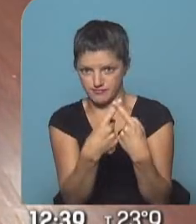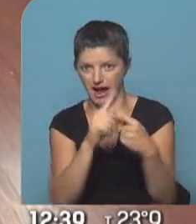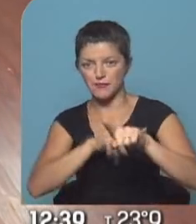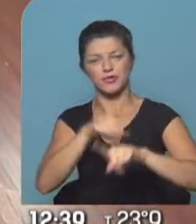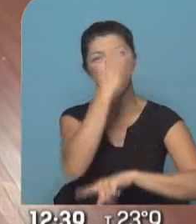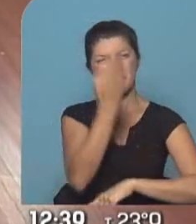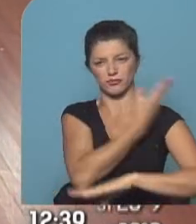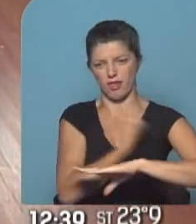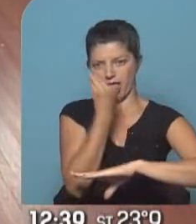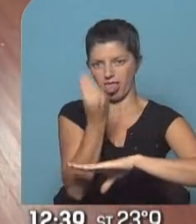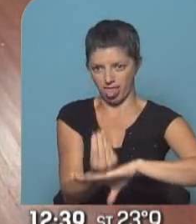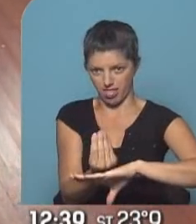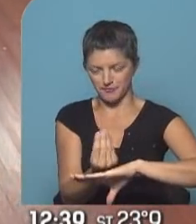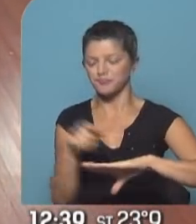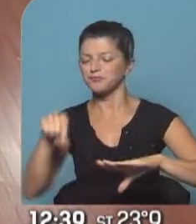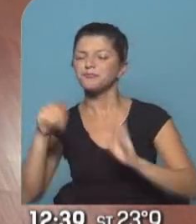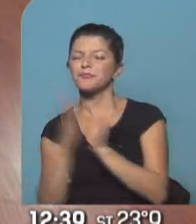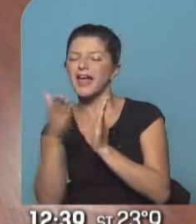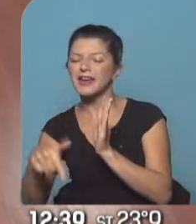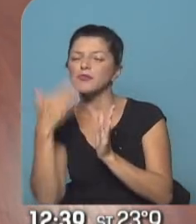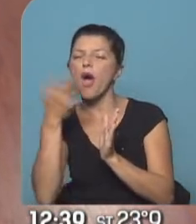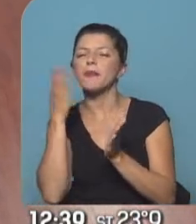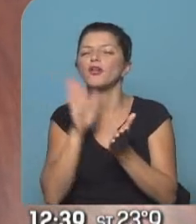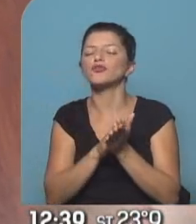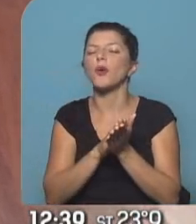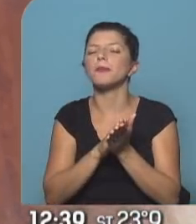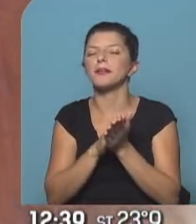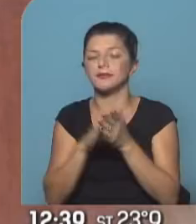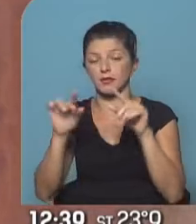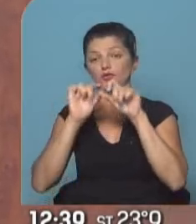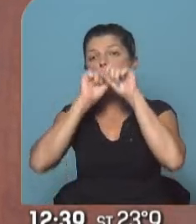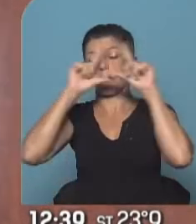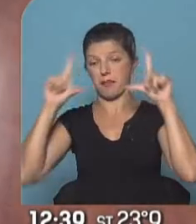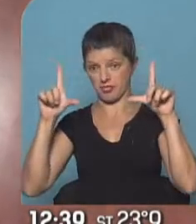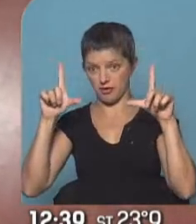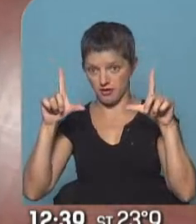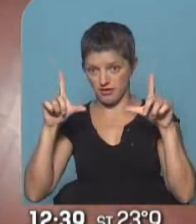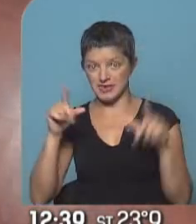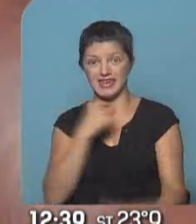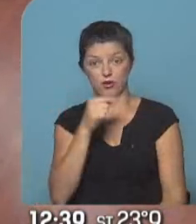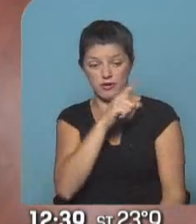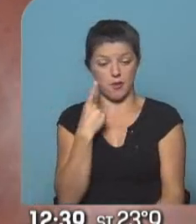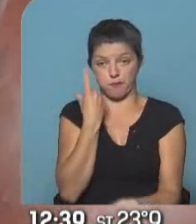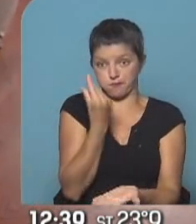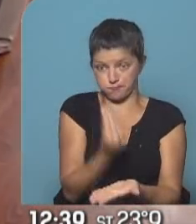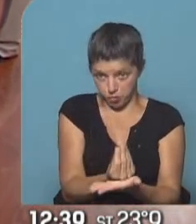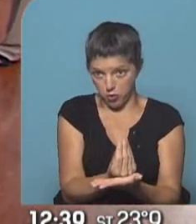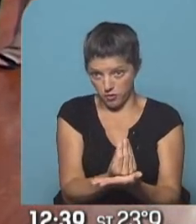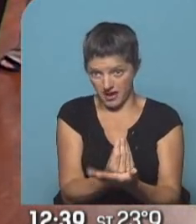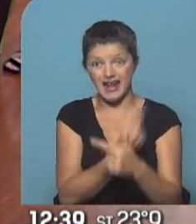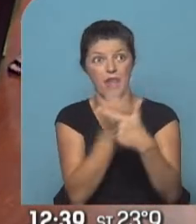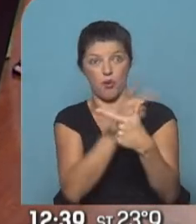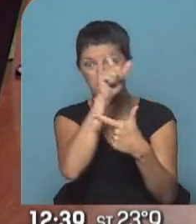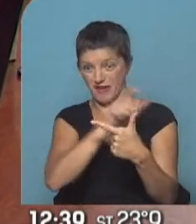tiene que ver con esto que mencionaba Jorge recién en relación a la sorpresa y al desgano absoluto de estar en ese lugar, tanto de uno como de